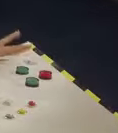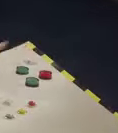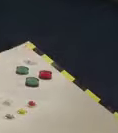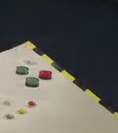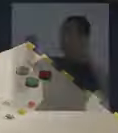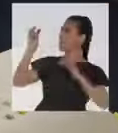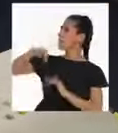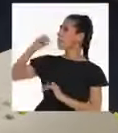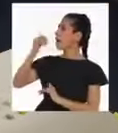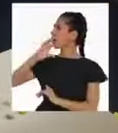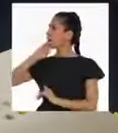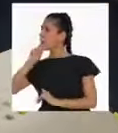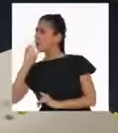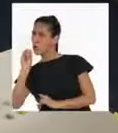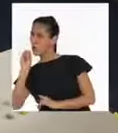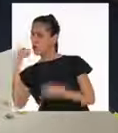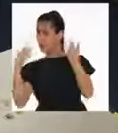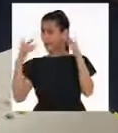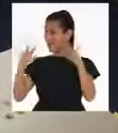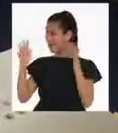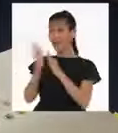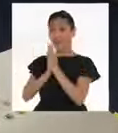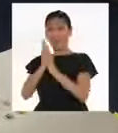¿Macabot? ¿Ya estás recargada?